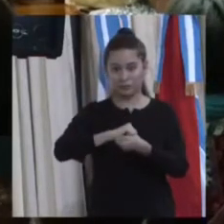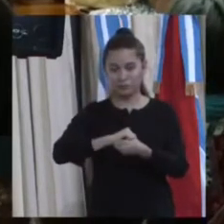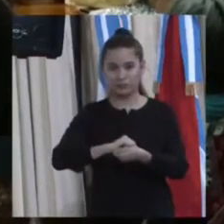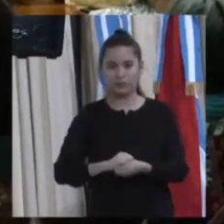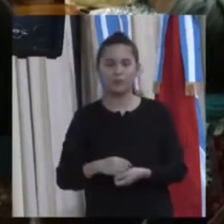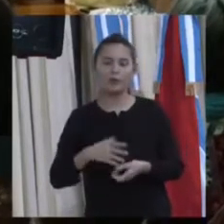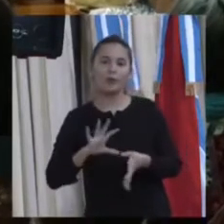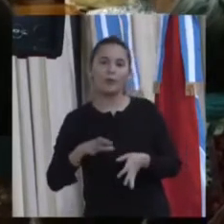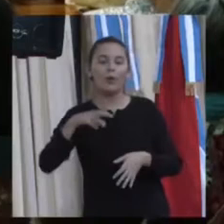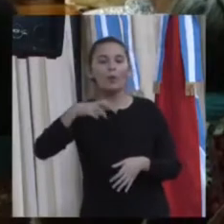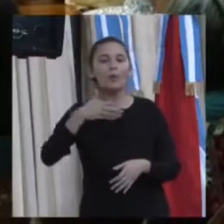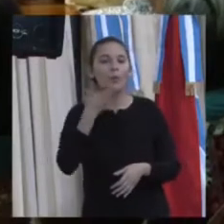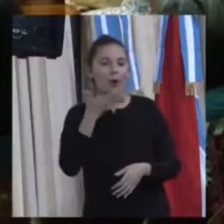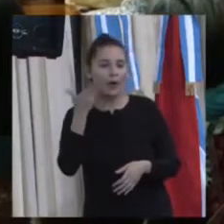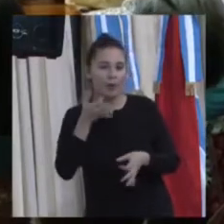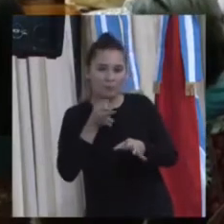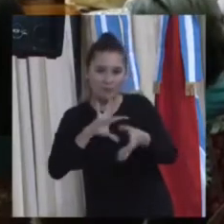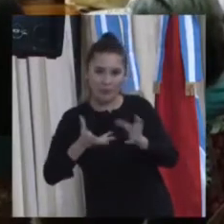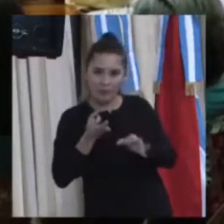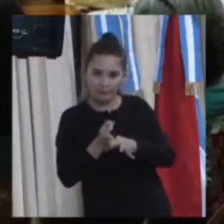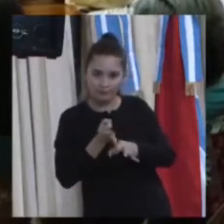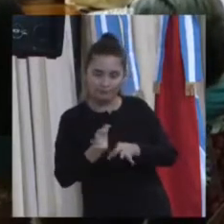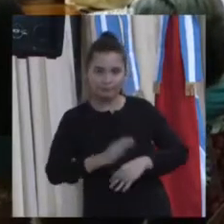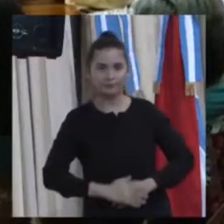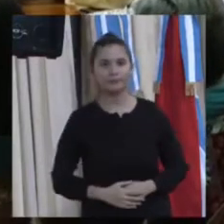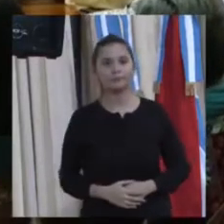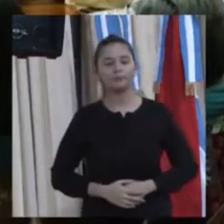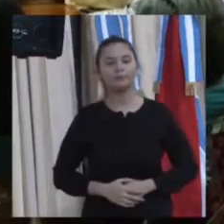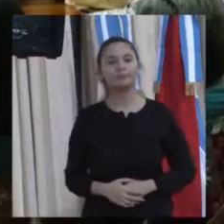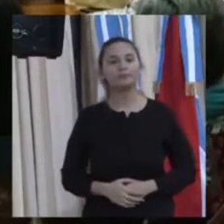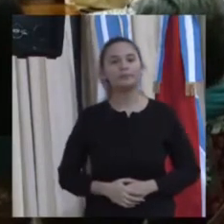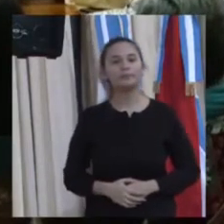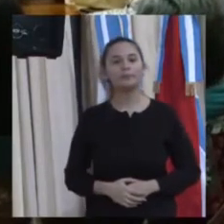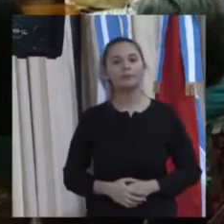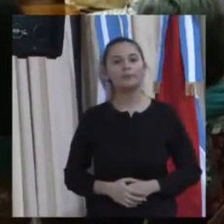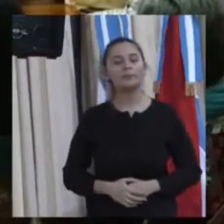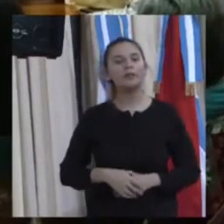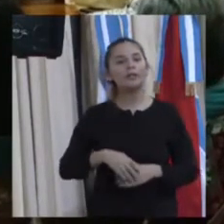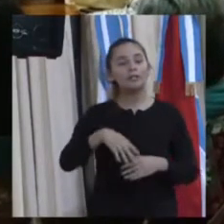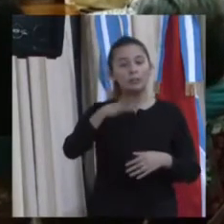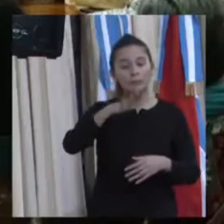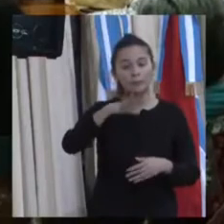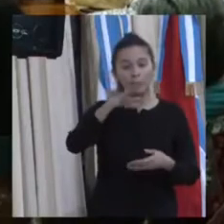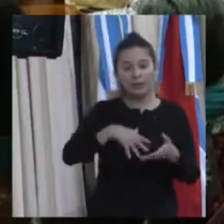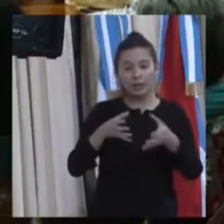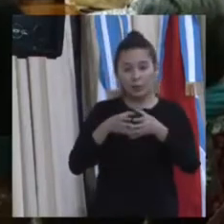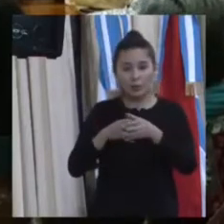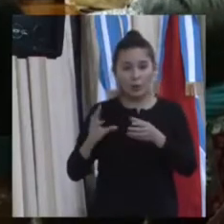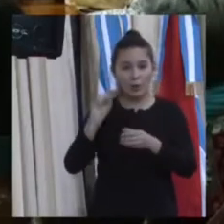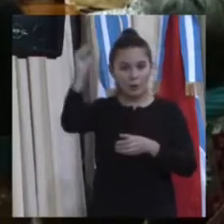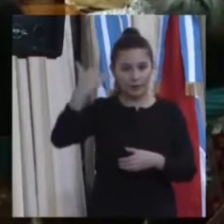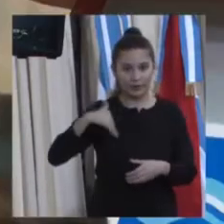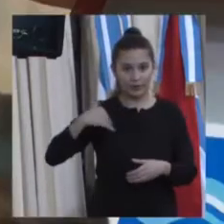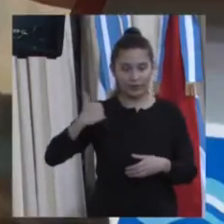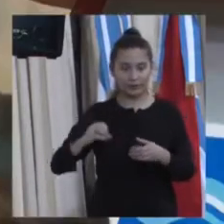¿no? Desde el Partido Comunista Argentino se va a gestar una agrupación estudiantil denominada